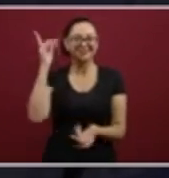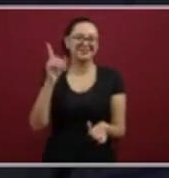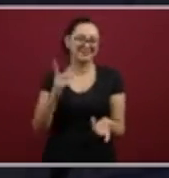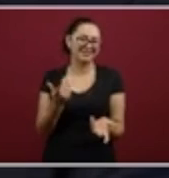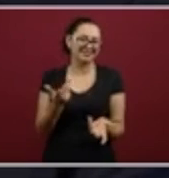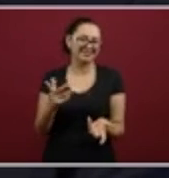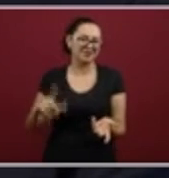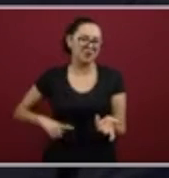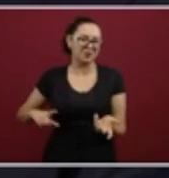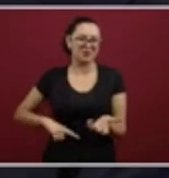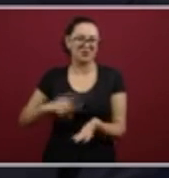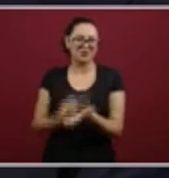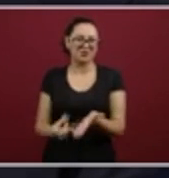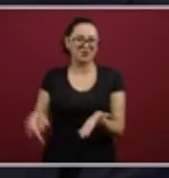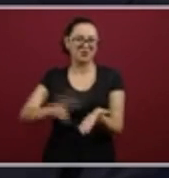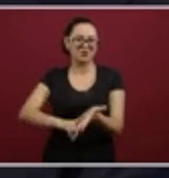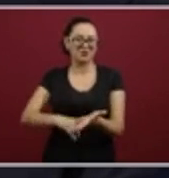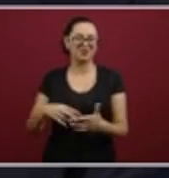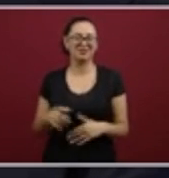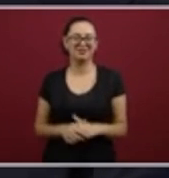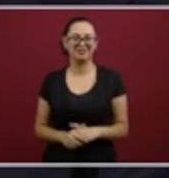del gobierno.